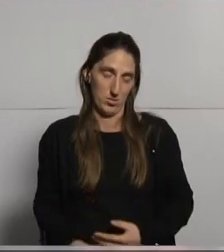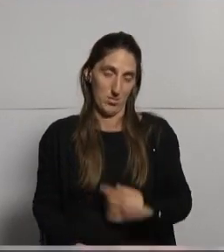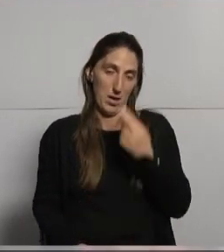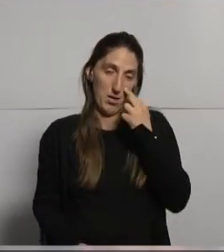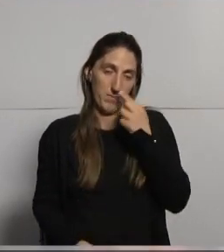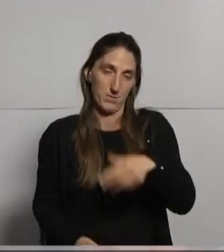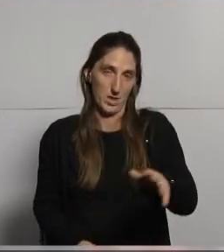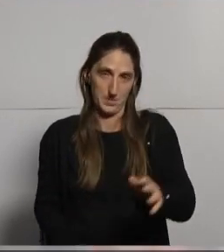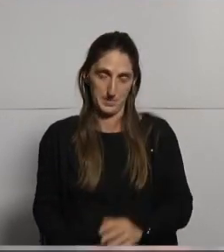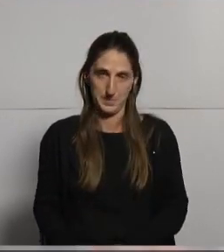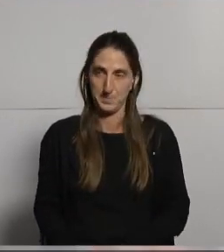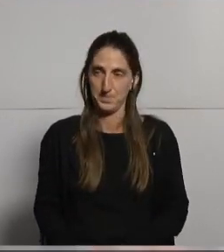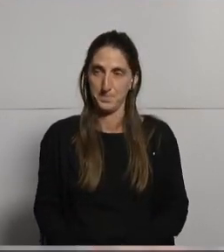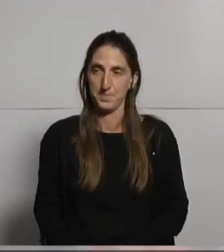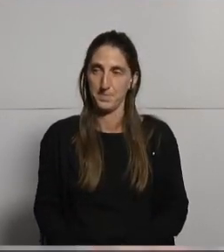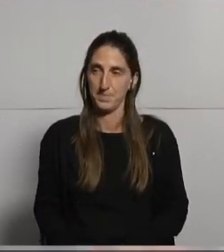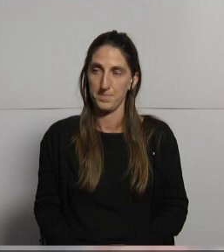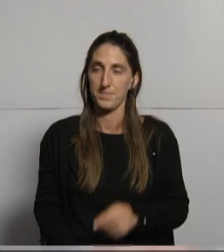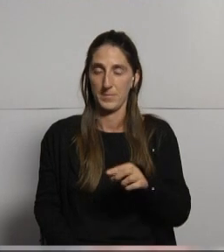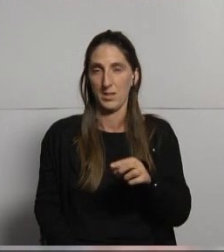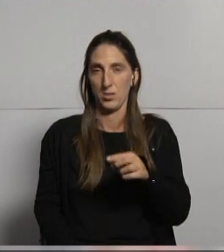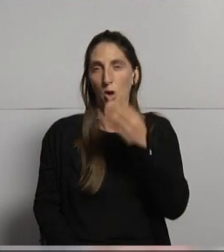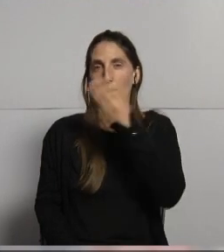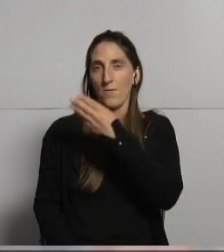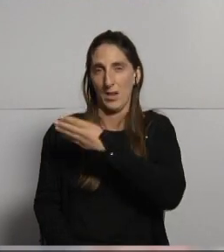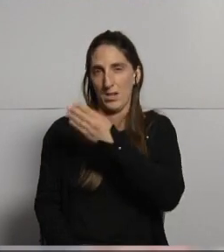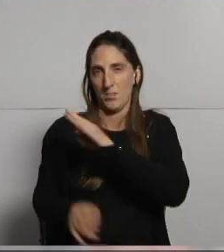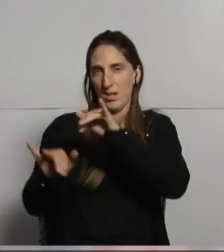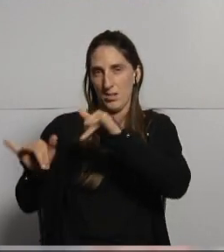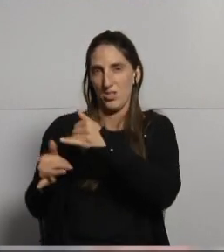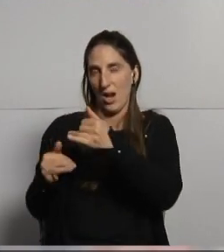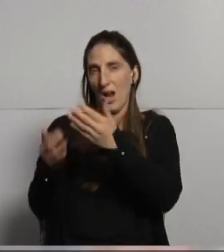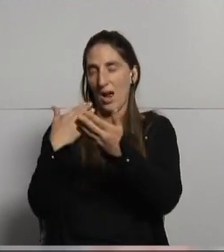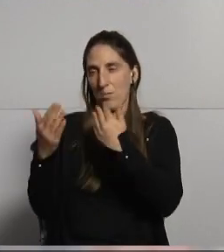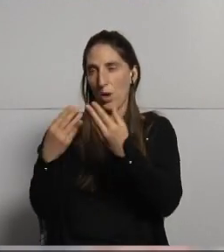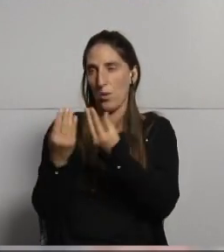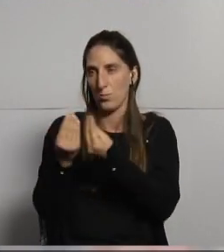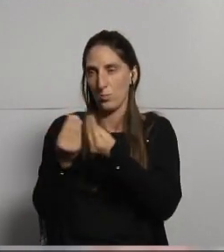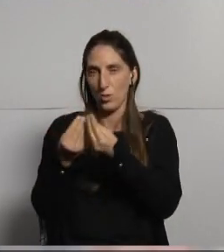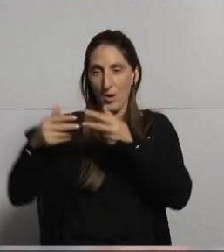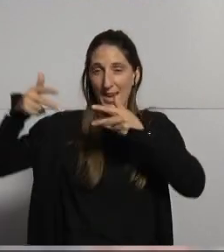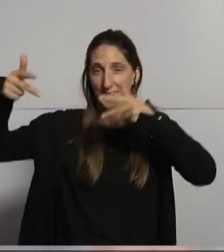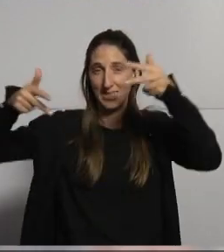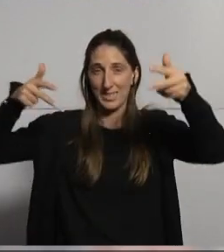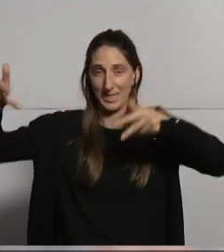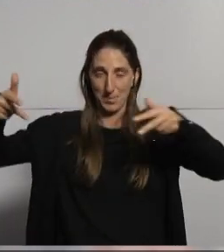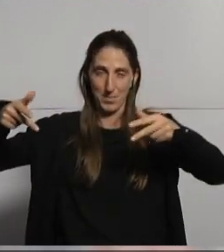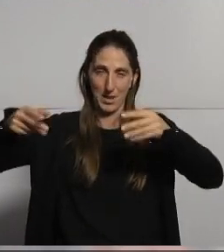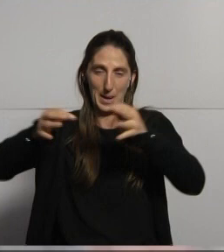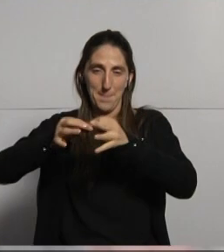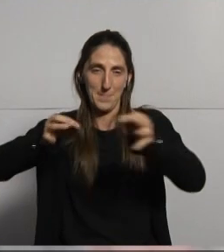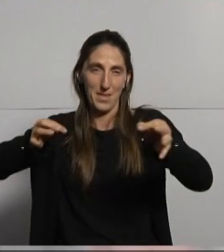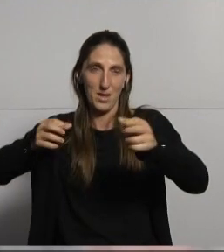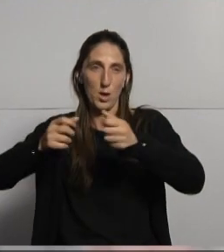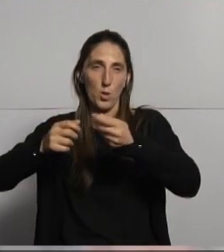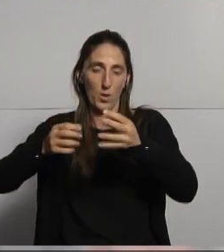infectarse. De esto Benjamín ya habló un montón, que son las cámaras que pueden medir la distancia entre